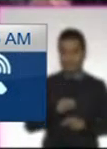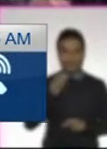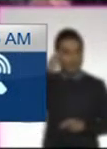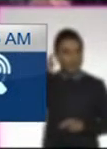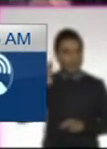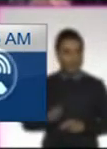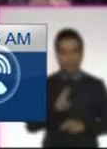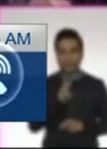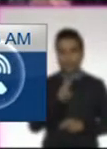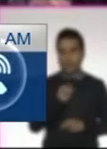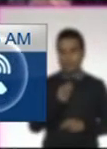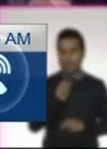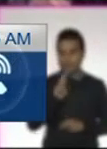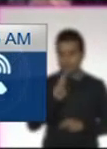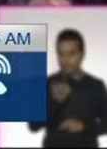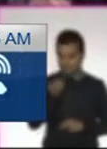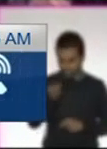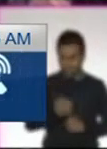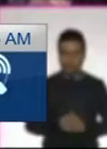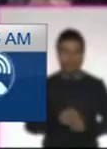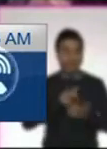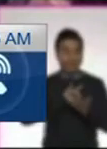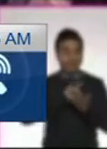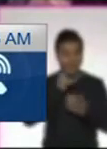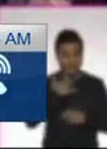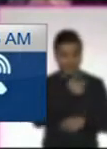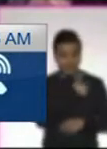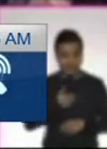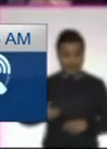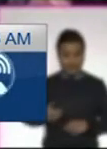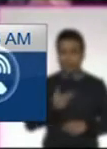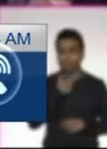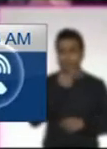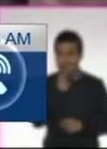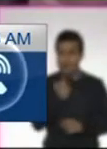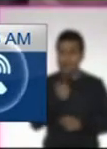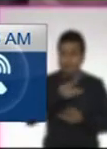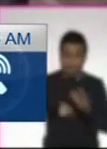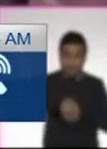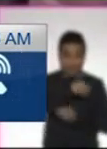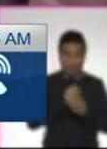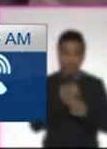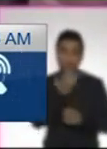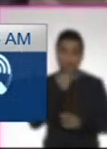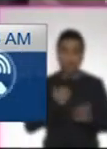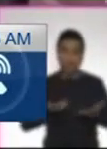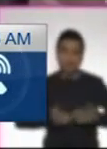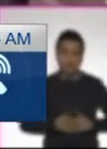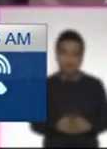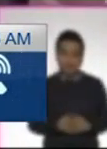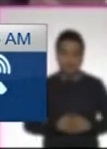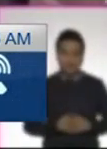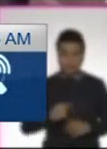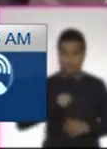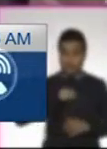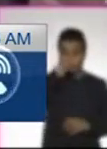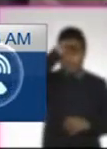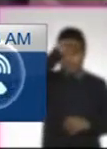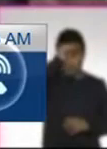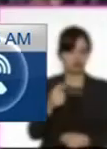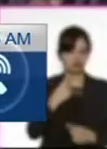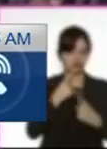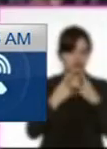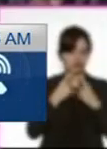ha mantenido, y no solamente se ha mantenido, se insisto, se ha consolidado como una institución que le da certeza y garantía a los mexicanos